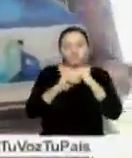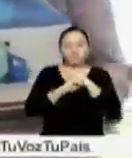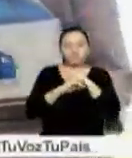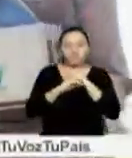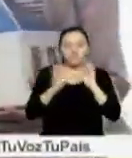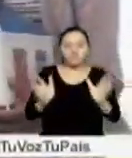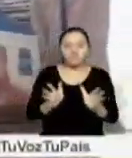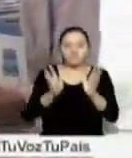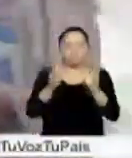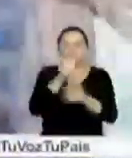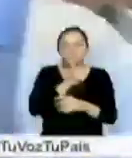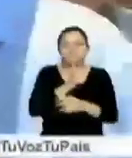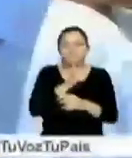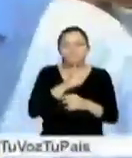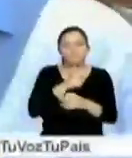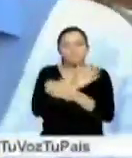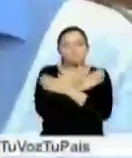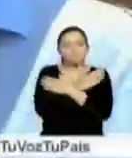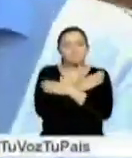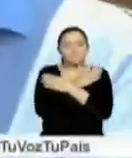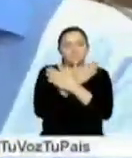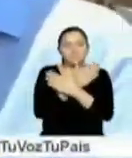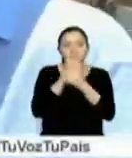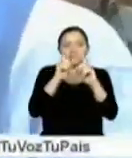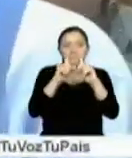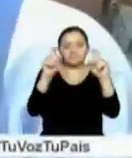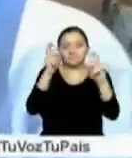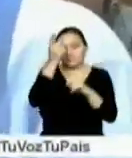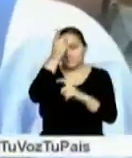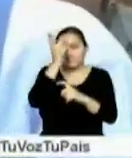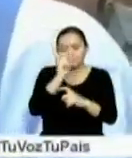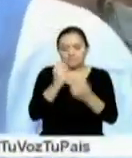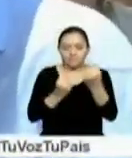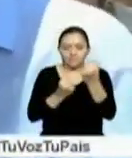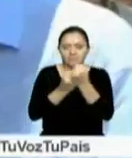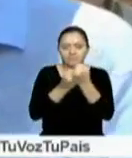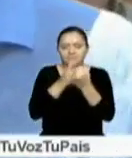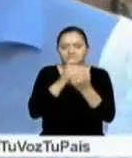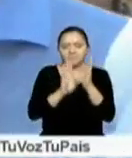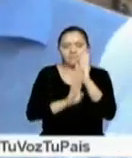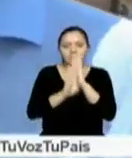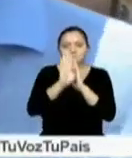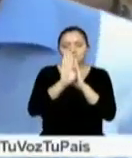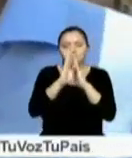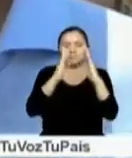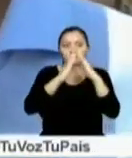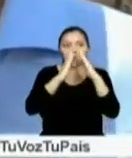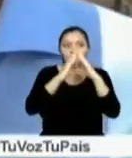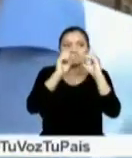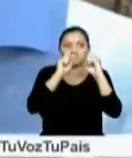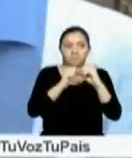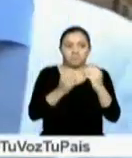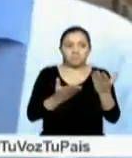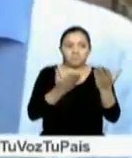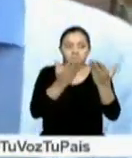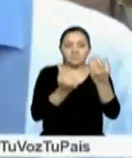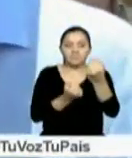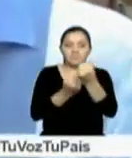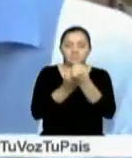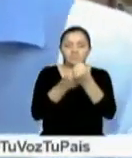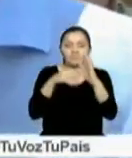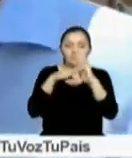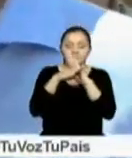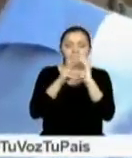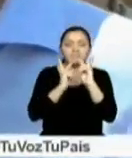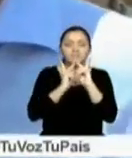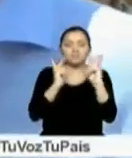empresa etinar que ha decido felicito a la empresa que ha decidido apostar por este tipo de desarrollo mobiliario que con el apoyo de la banca pública muy